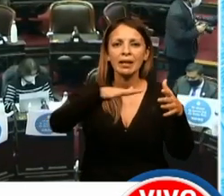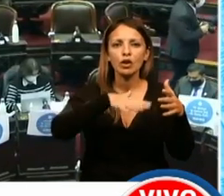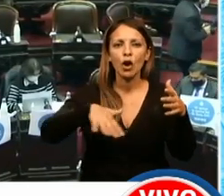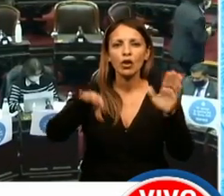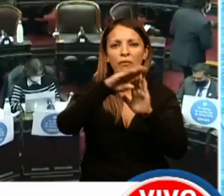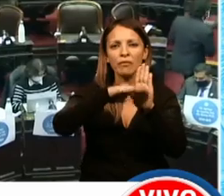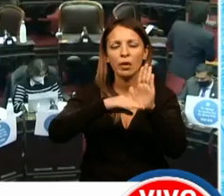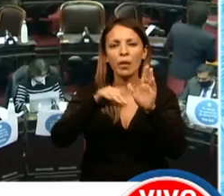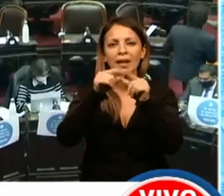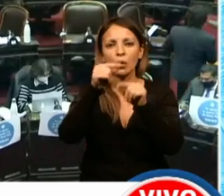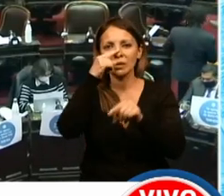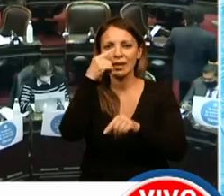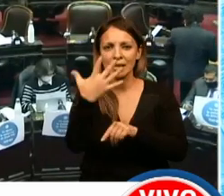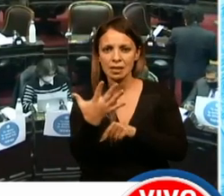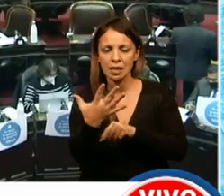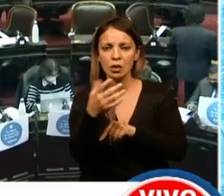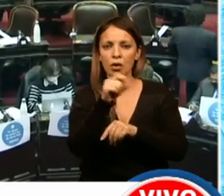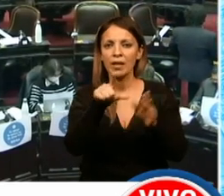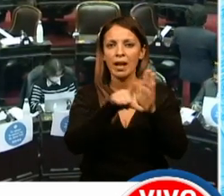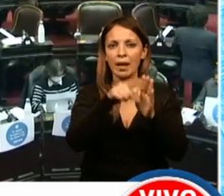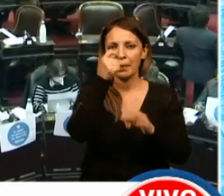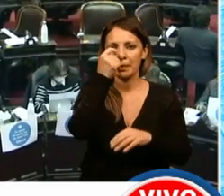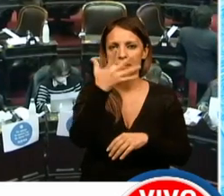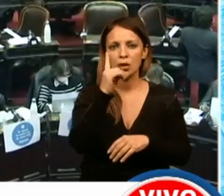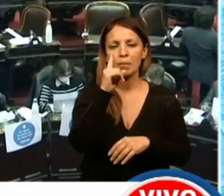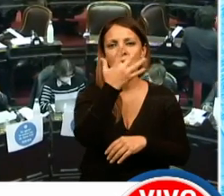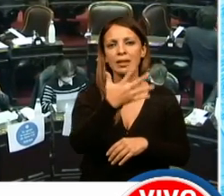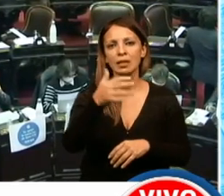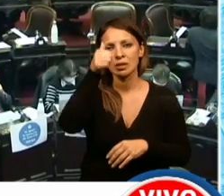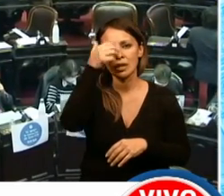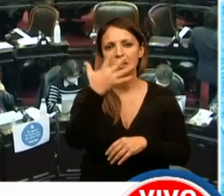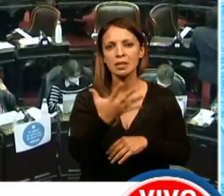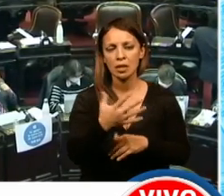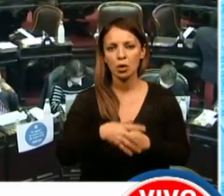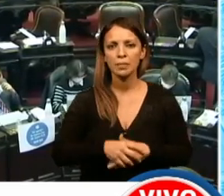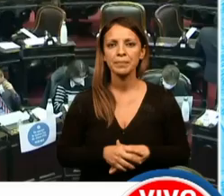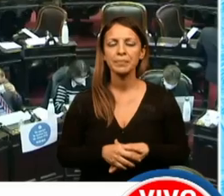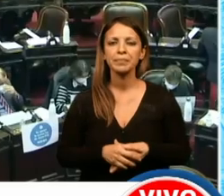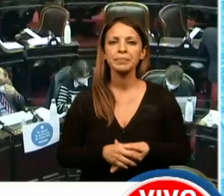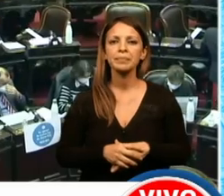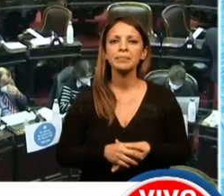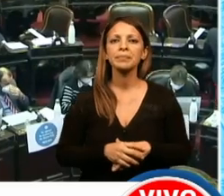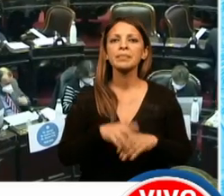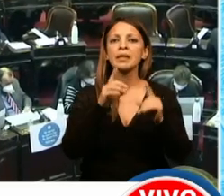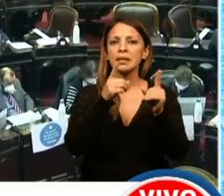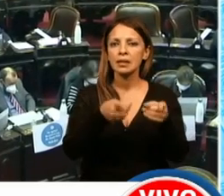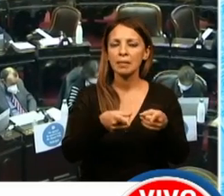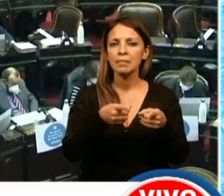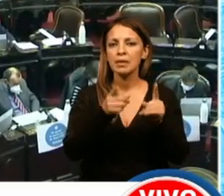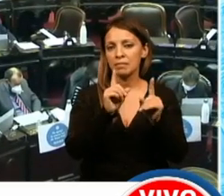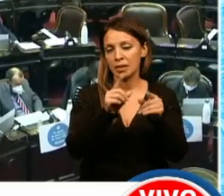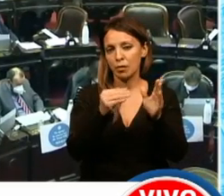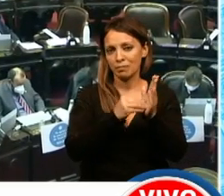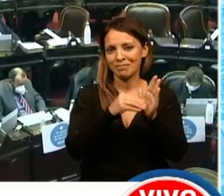artículo 75 de la ley 25 565 y en la presente ley